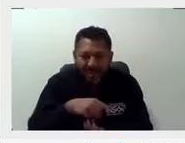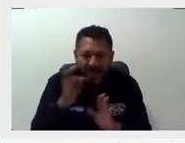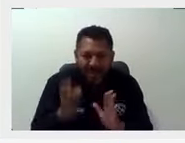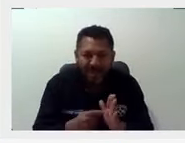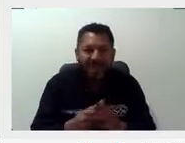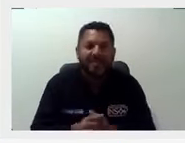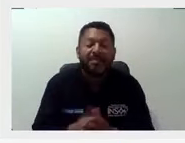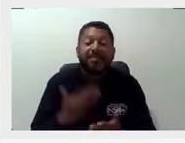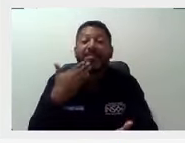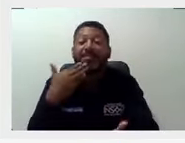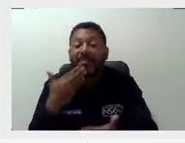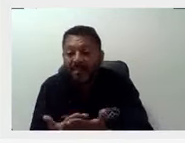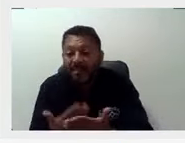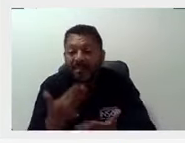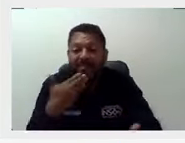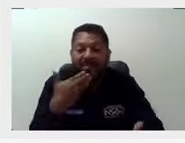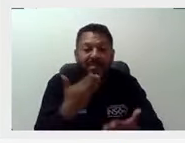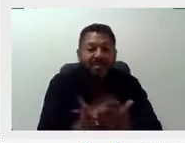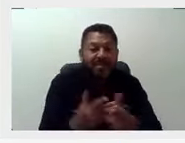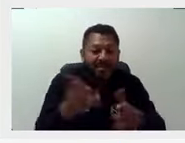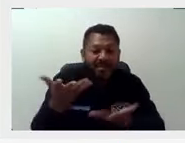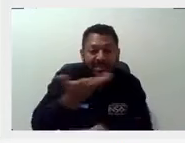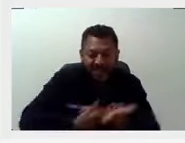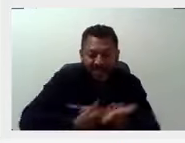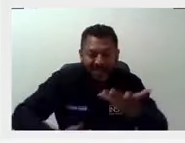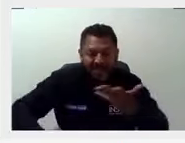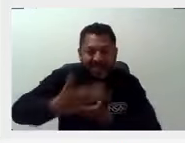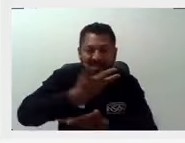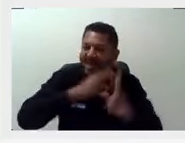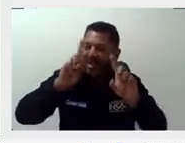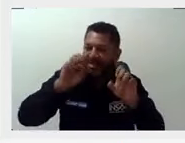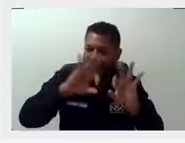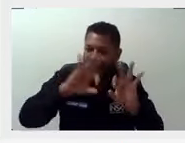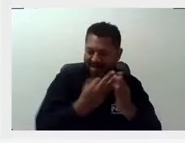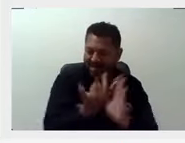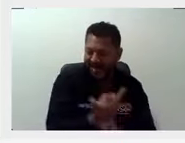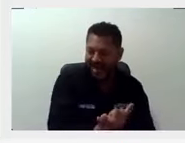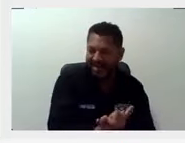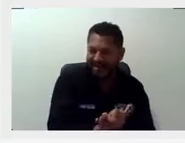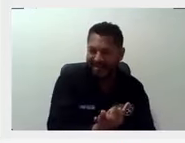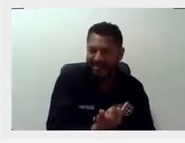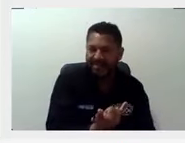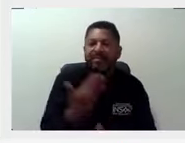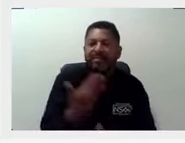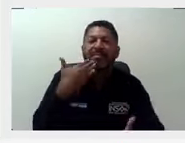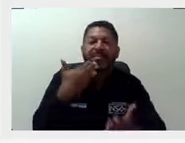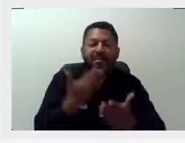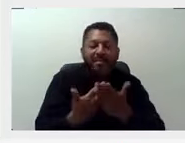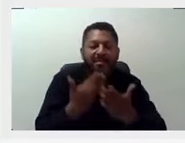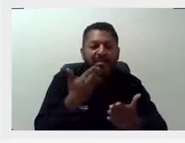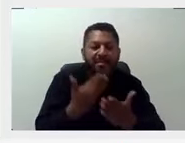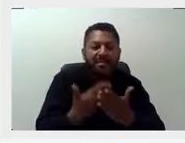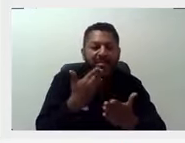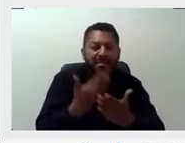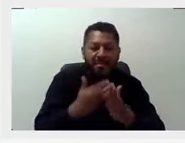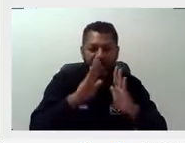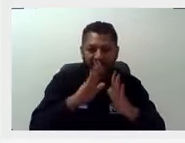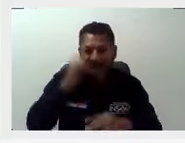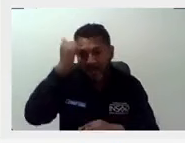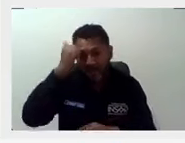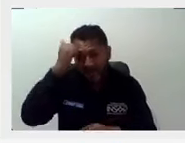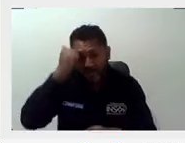Muchas gracias por este espacio, por esta conversación frente al tema de familias. Quiero agradecerles nuevamente tanto a la profesora Dora